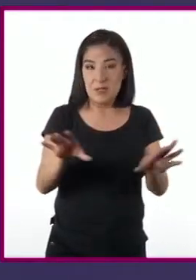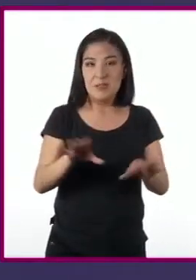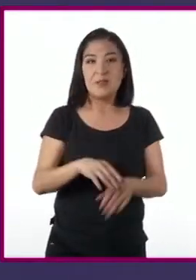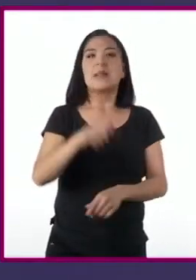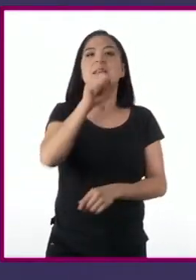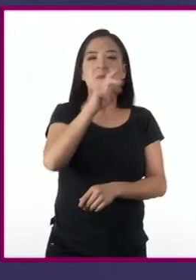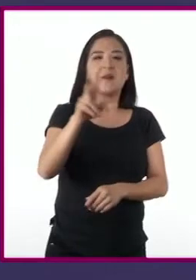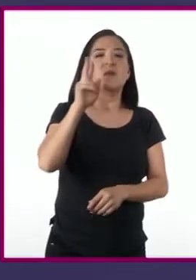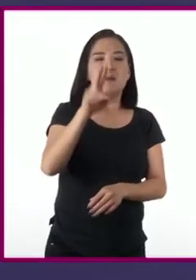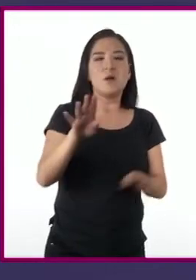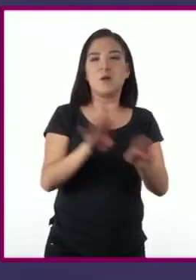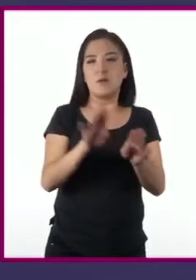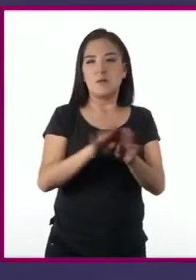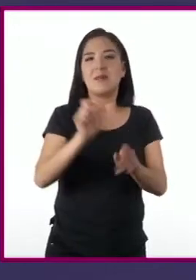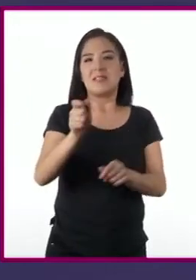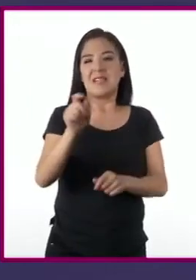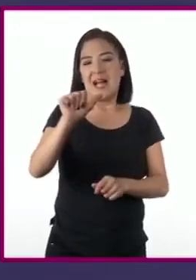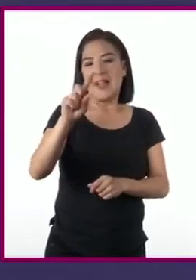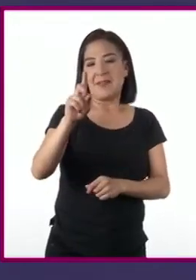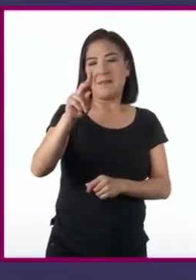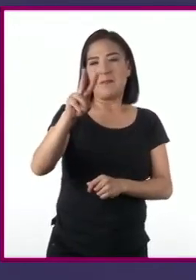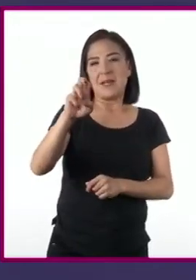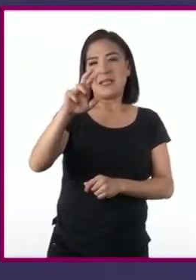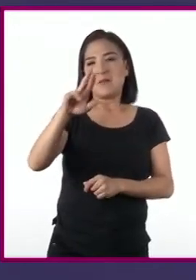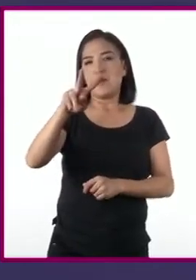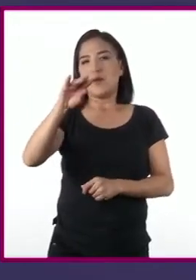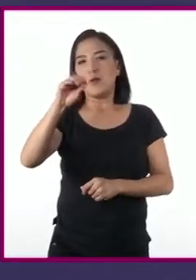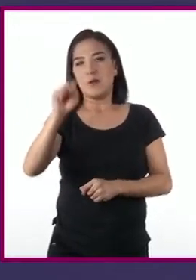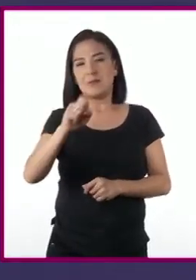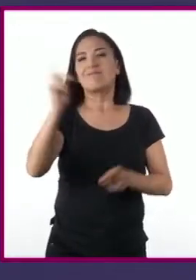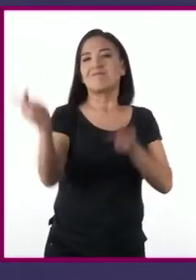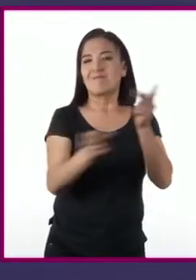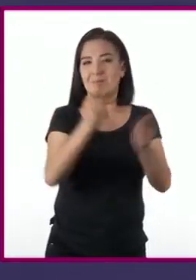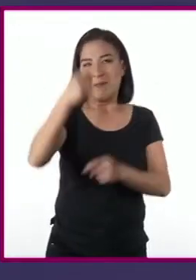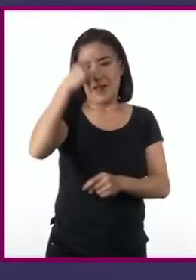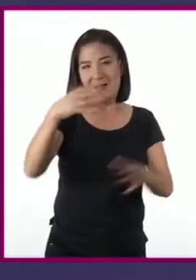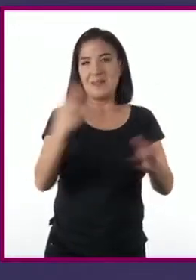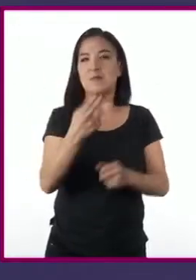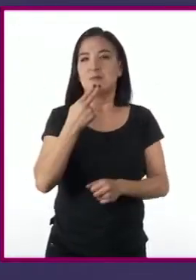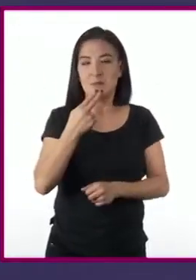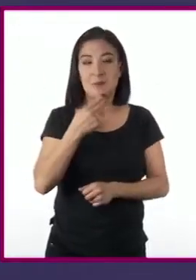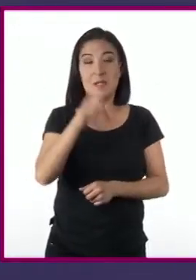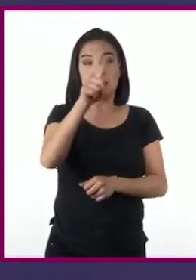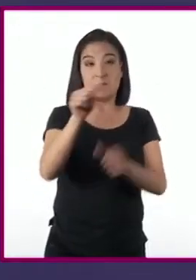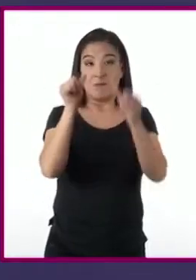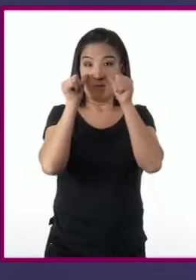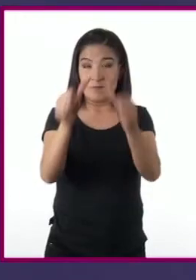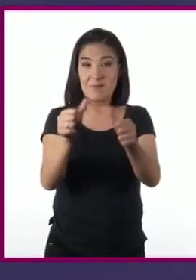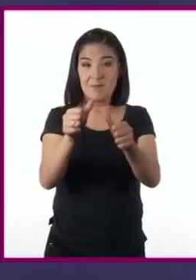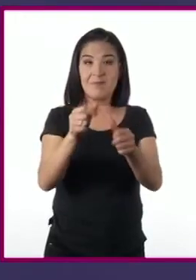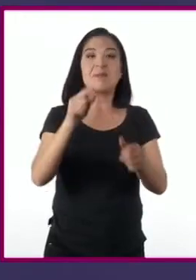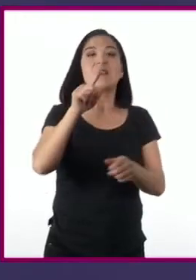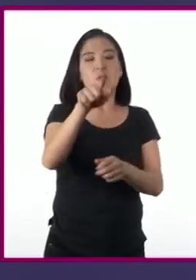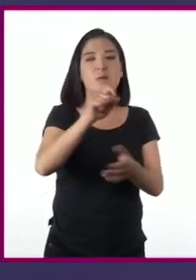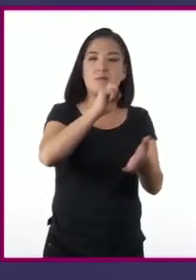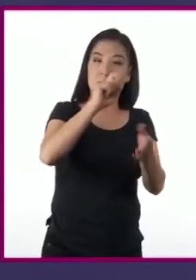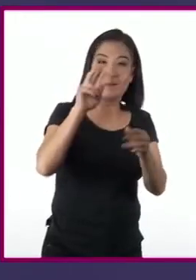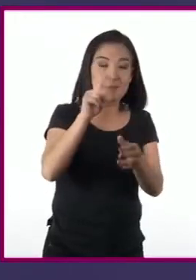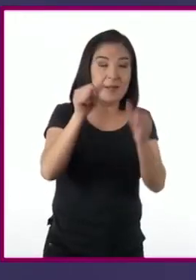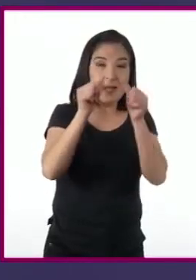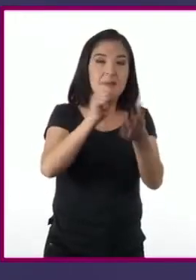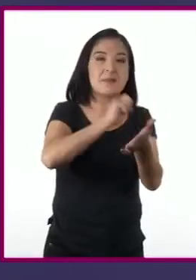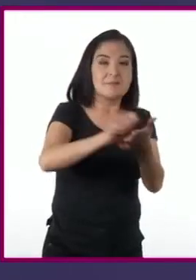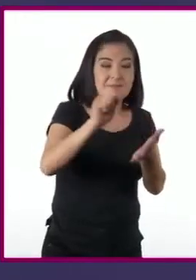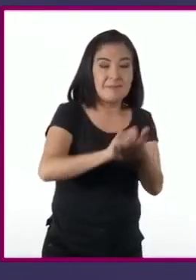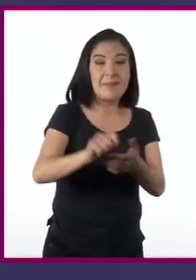los adverbios interrogativos para tenerlos como herramientas. Pongan atención y escriban al menos los